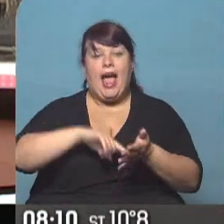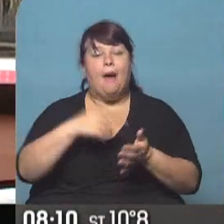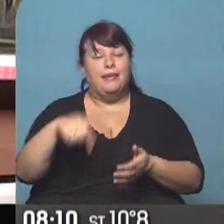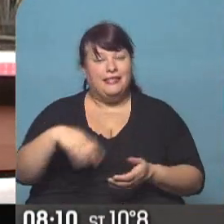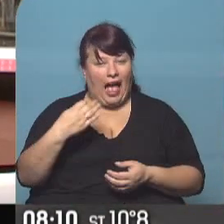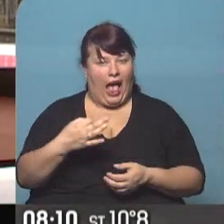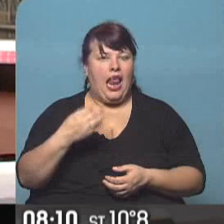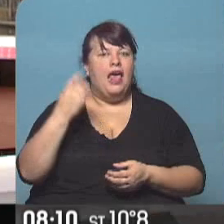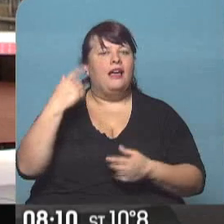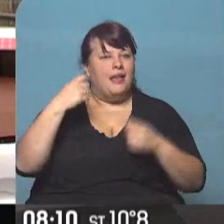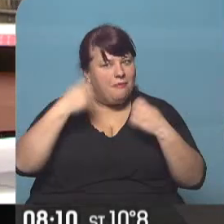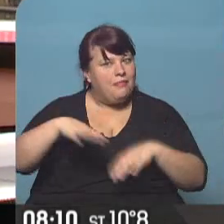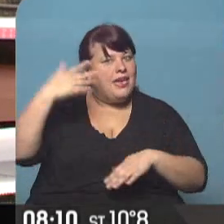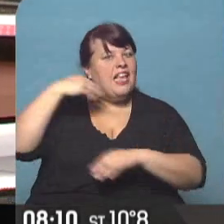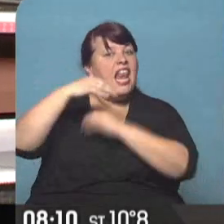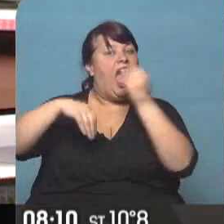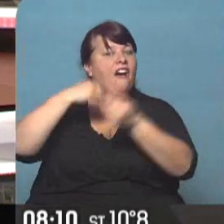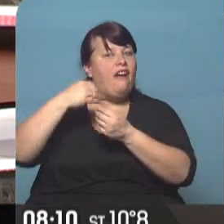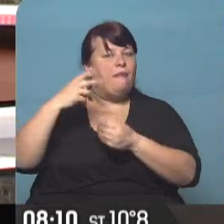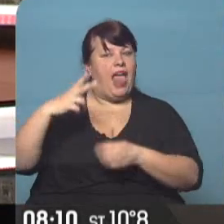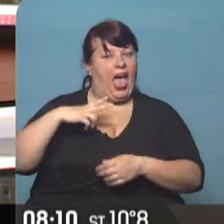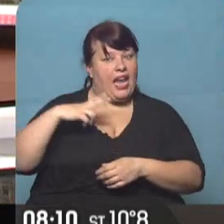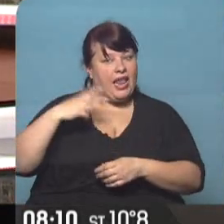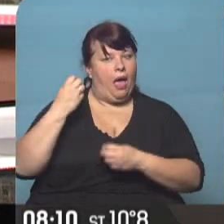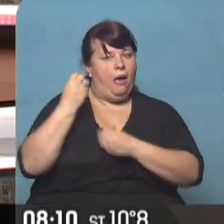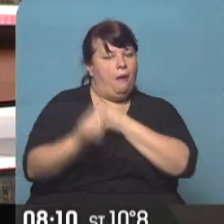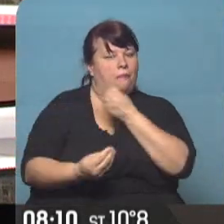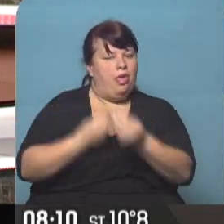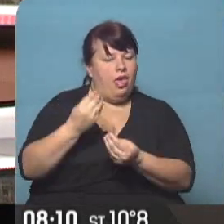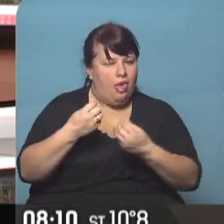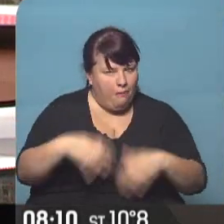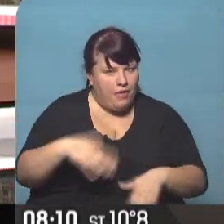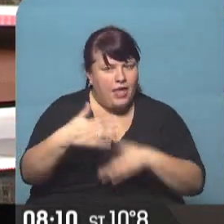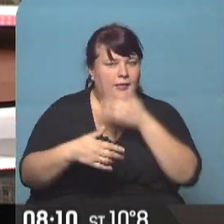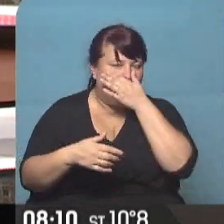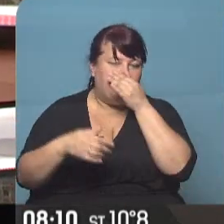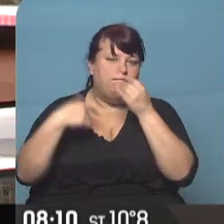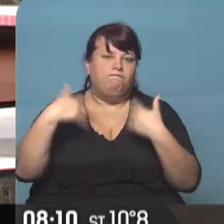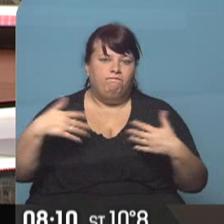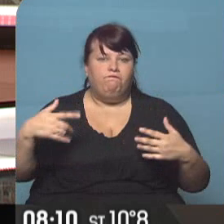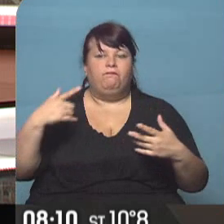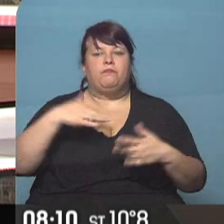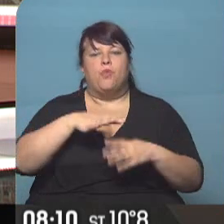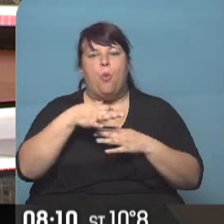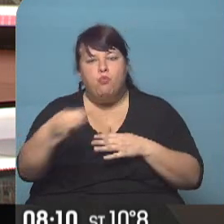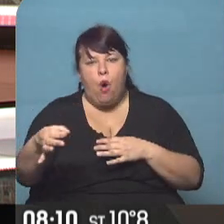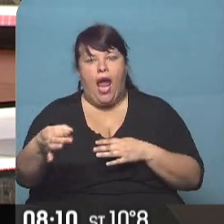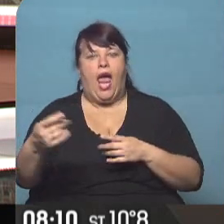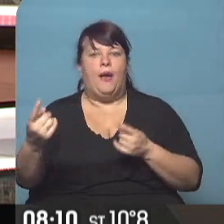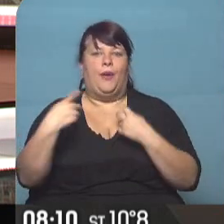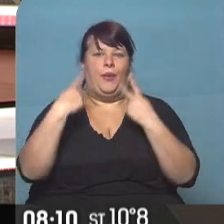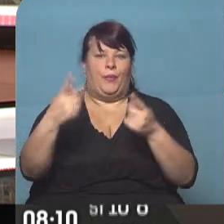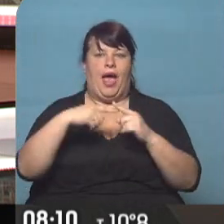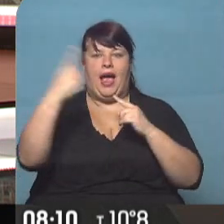Aires, donde mucho empezó, donde las familias acomodadas empezaron, donde tanto pueblo ha cruzado